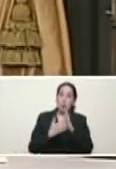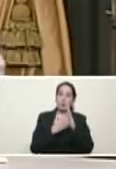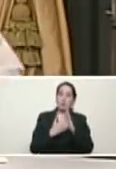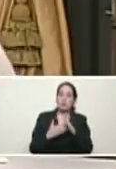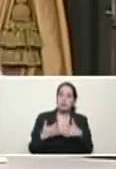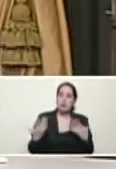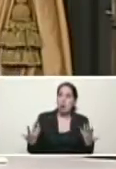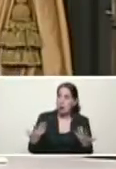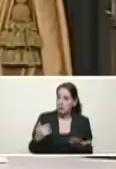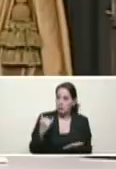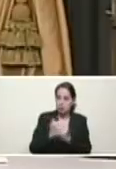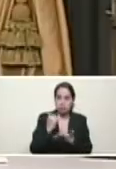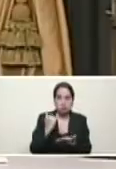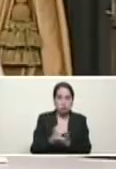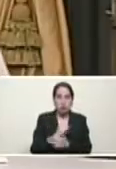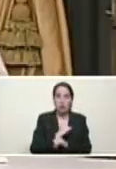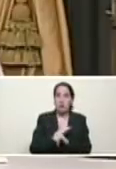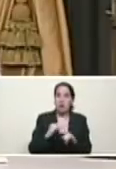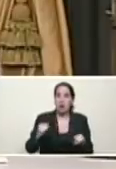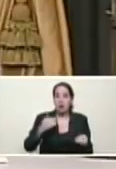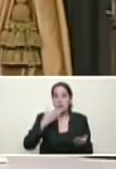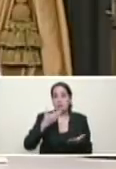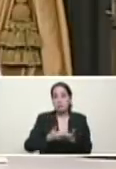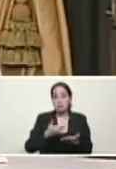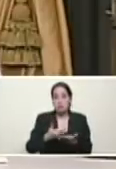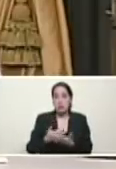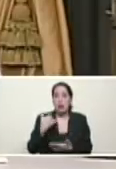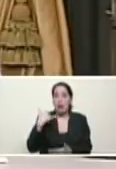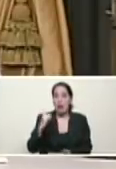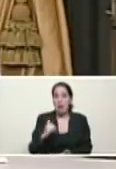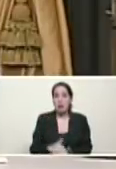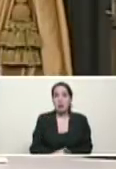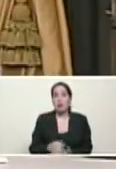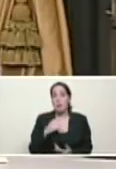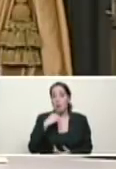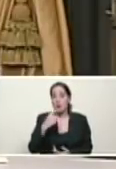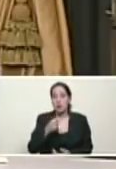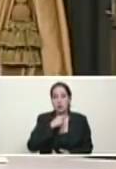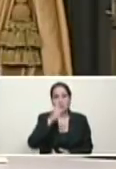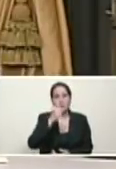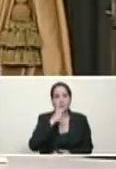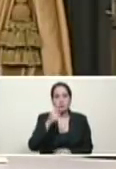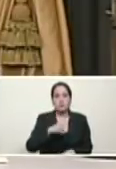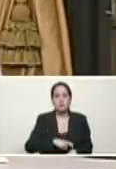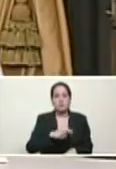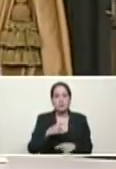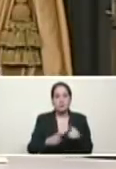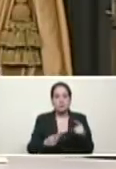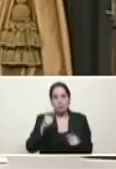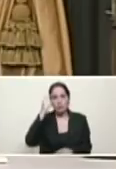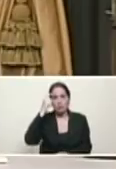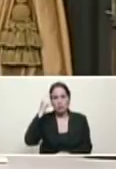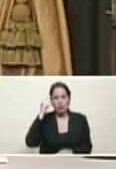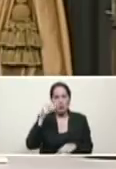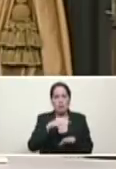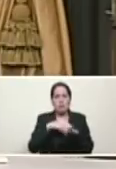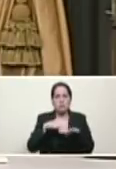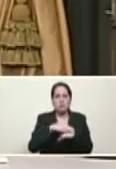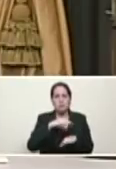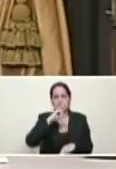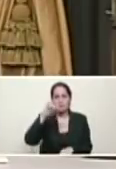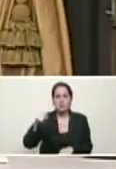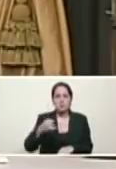está comprobado, como lo dijo hoy en su rueda de prensa del mediodía, el ministro Jorge Rodríguez